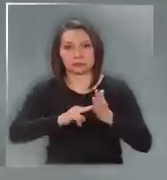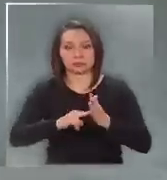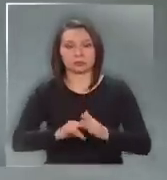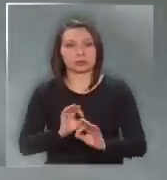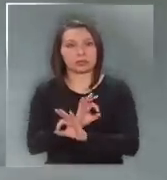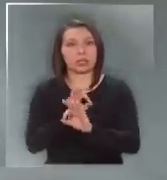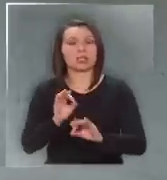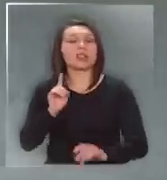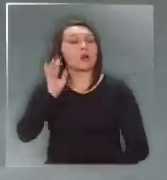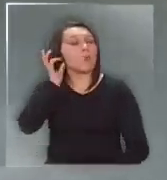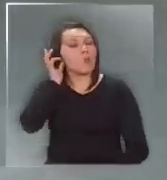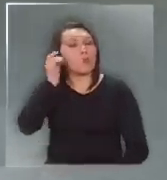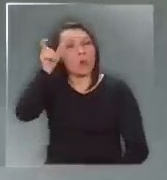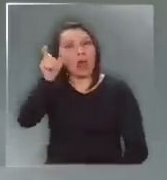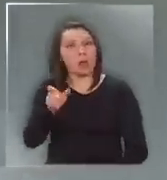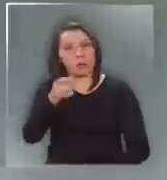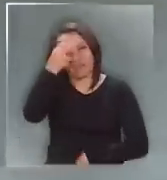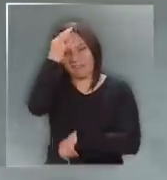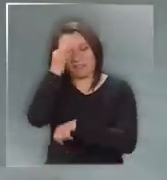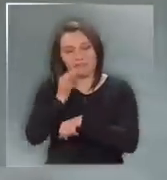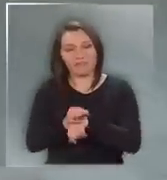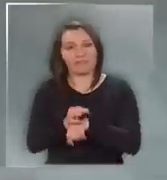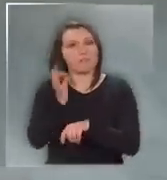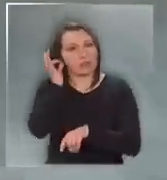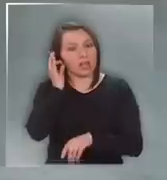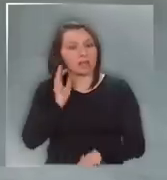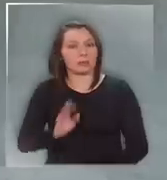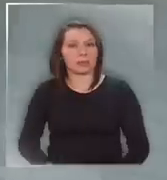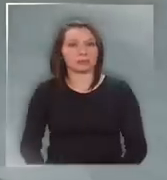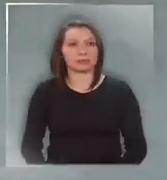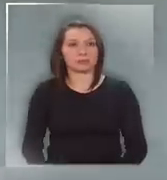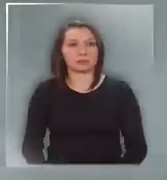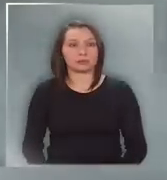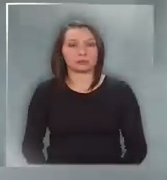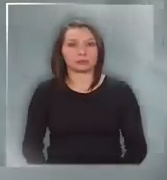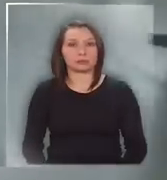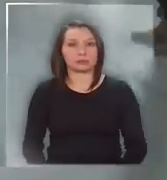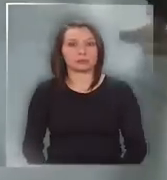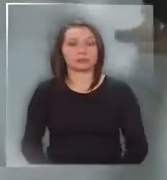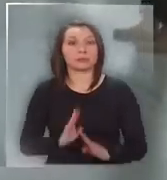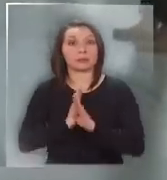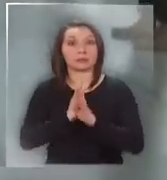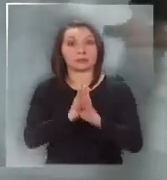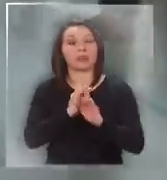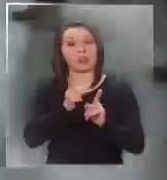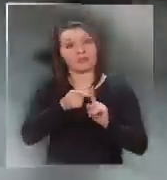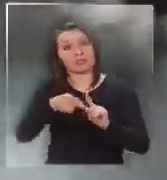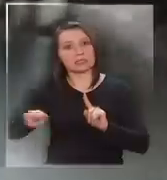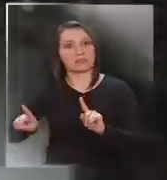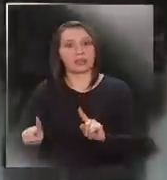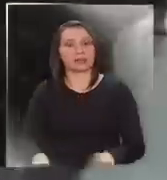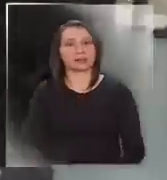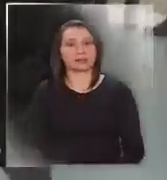una novedad, tengo una alumna en carpa, la alumna Solís, que está enferma. Déjelo en descanso y sale la fila, así que gana.